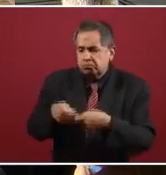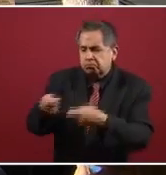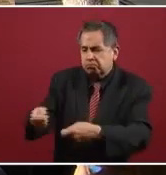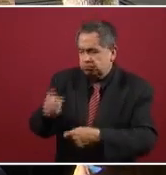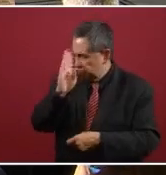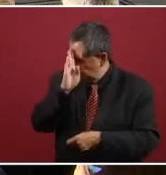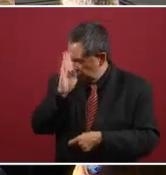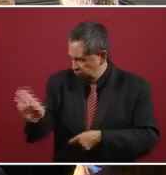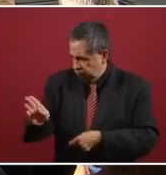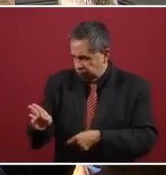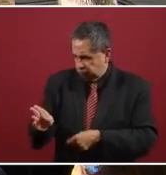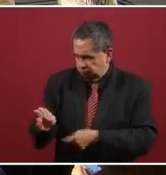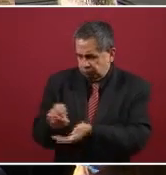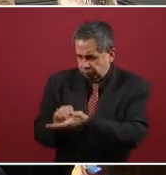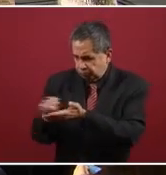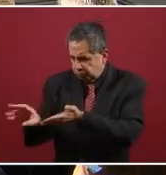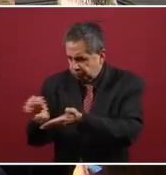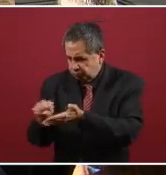es más